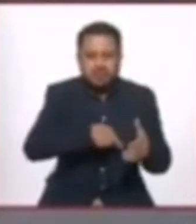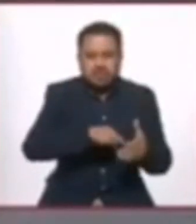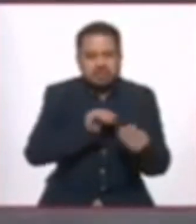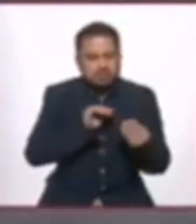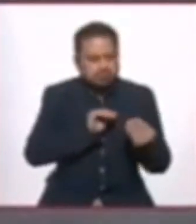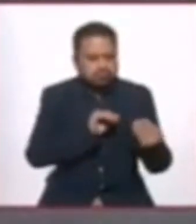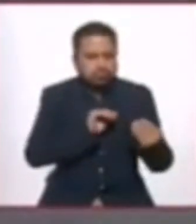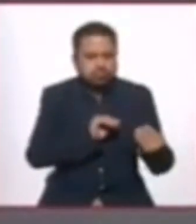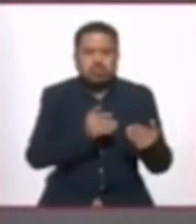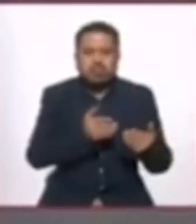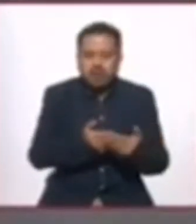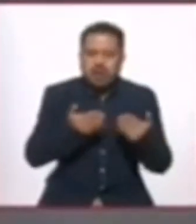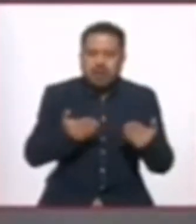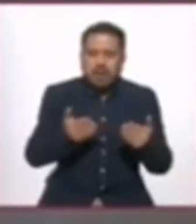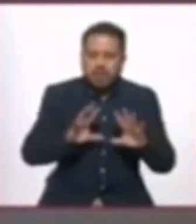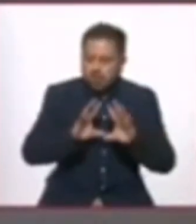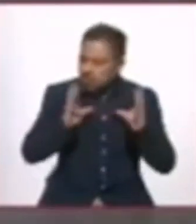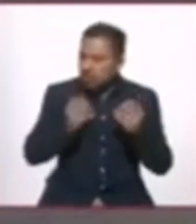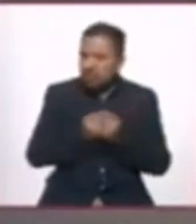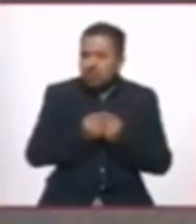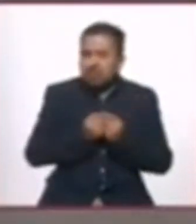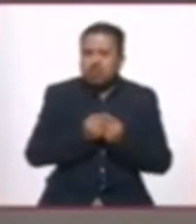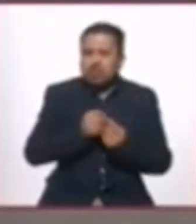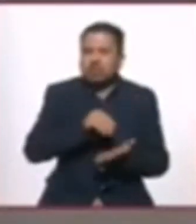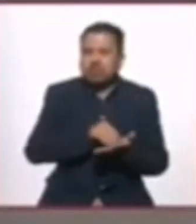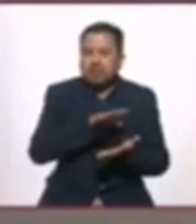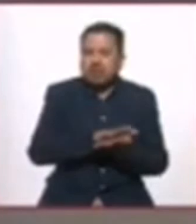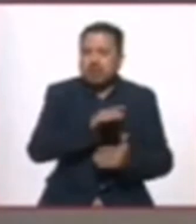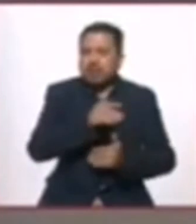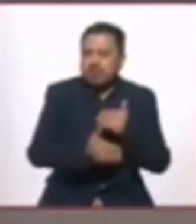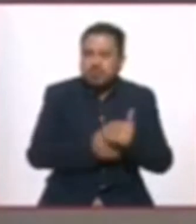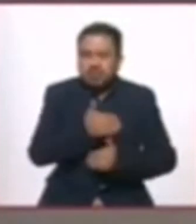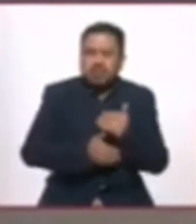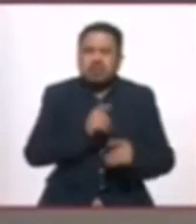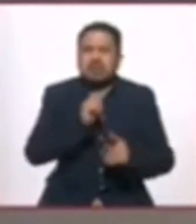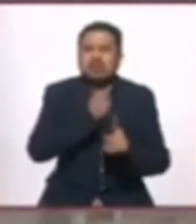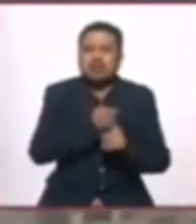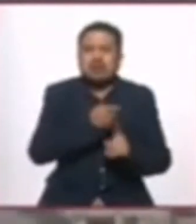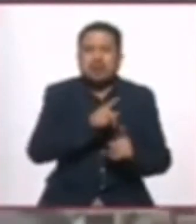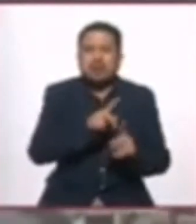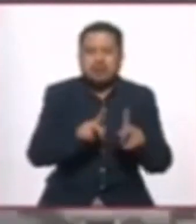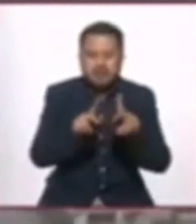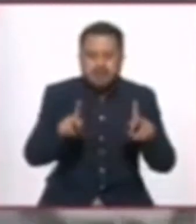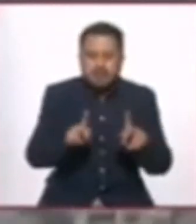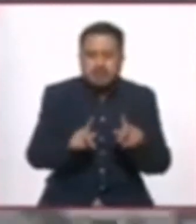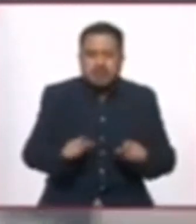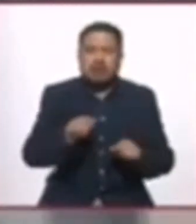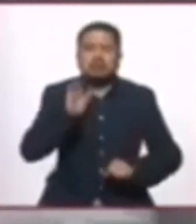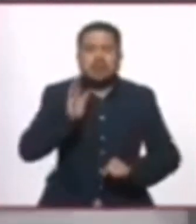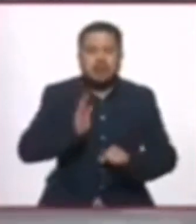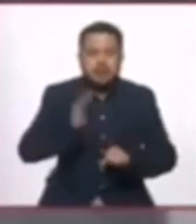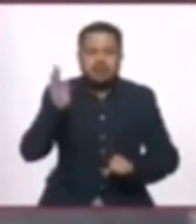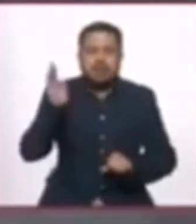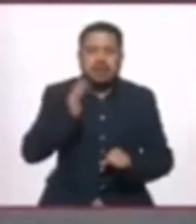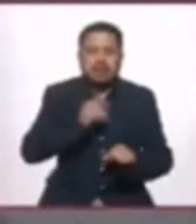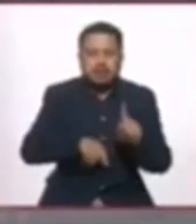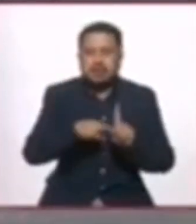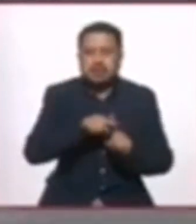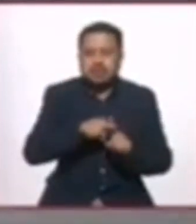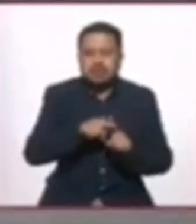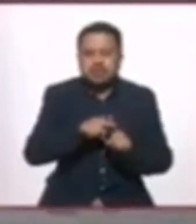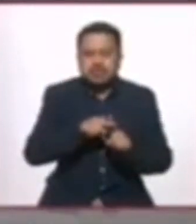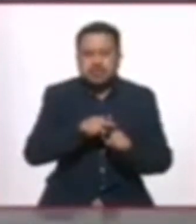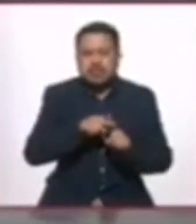las negociaciones, entonces totalmente socavando todo el proceso del paz. Más